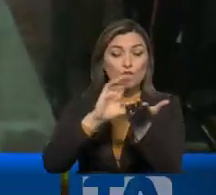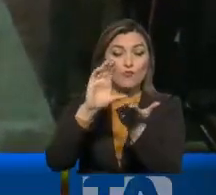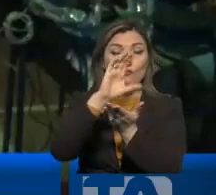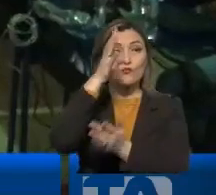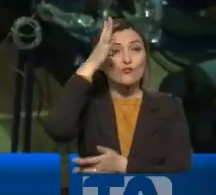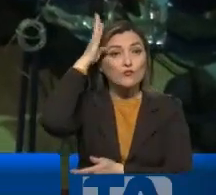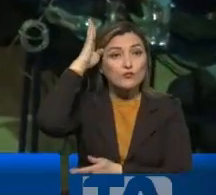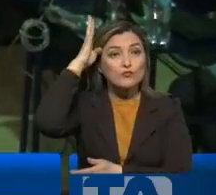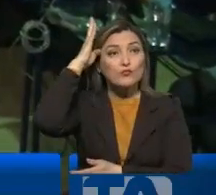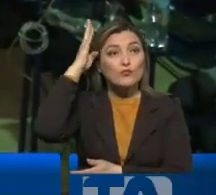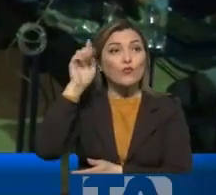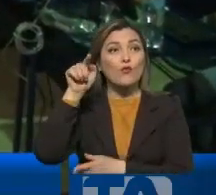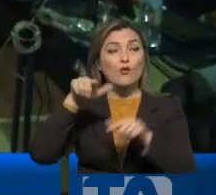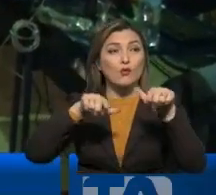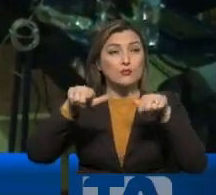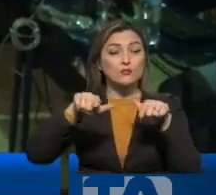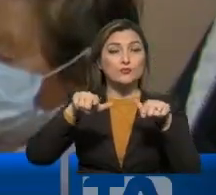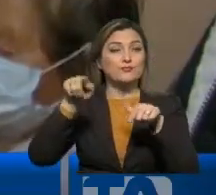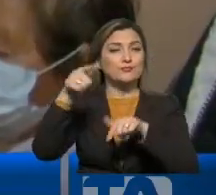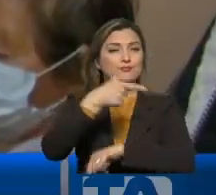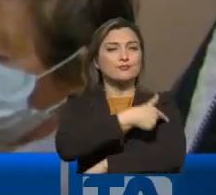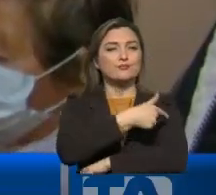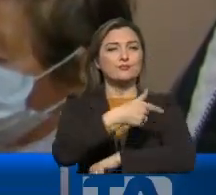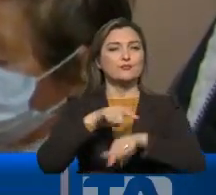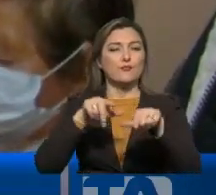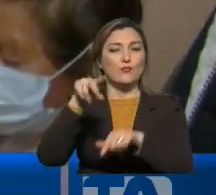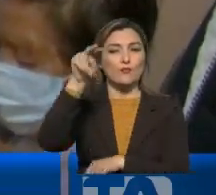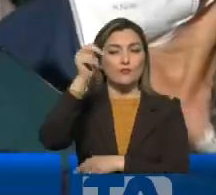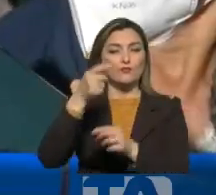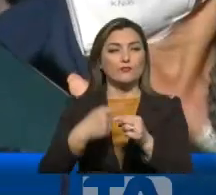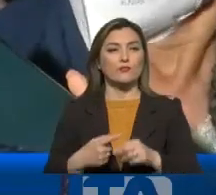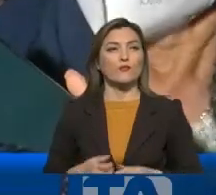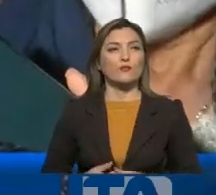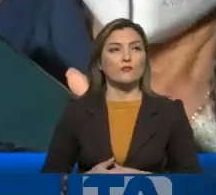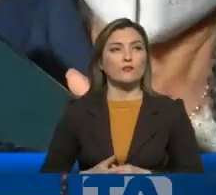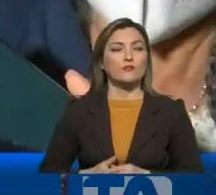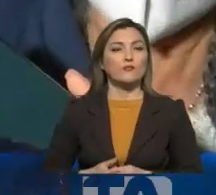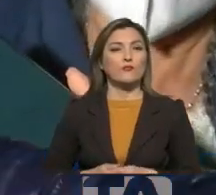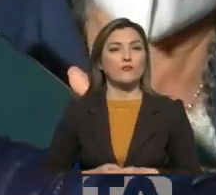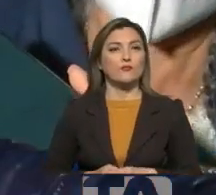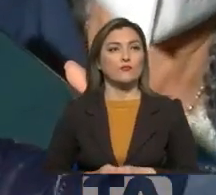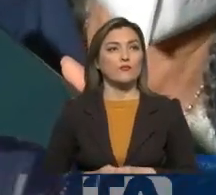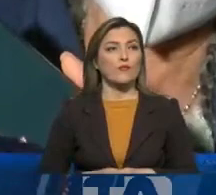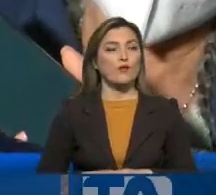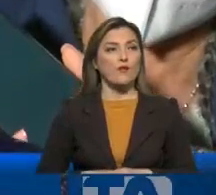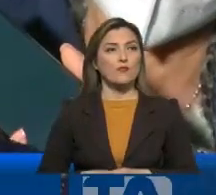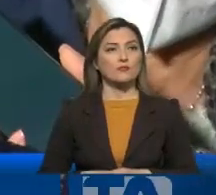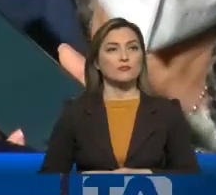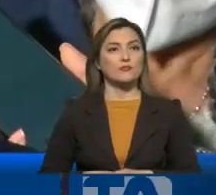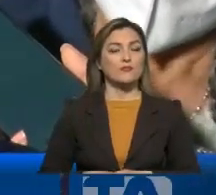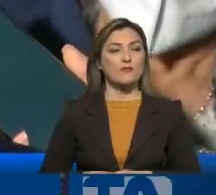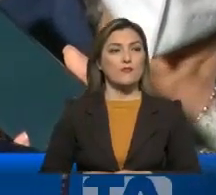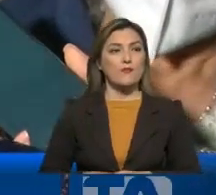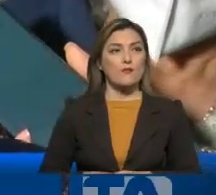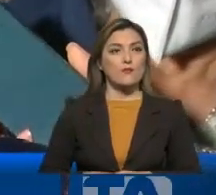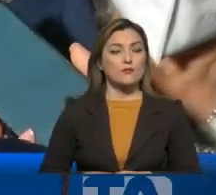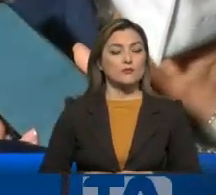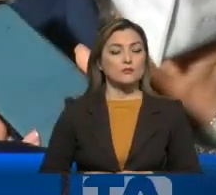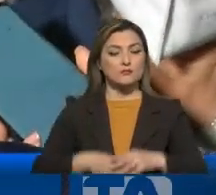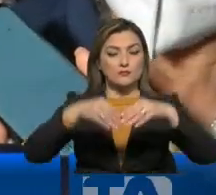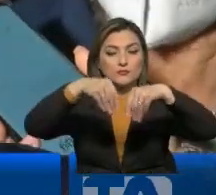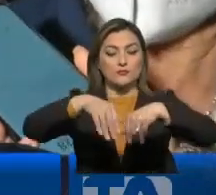benalcázar uno de los puntos de vacunación ubicado en el norte de quito meta de la lluvia que todos estábamos afuera